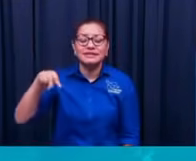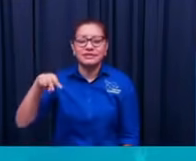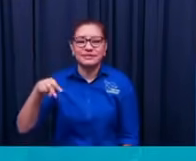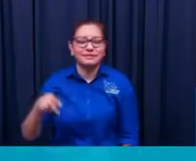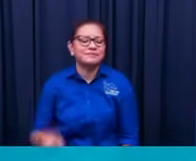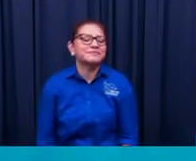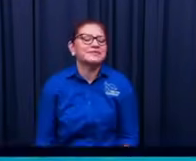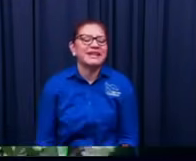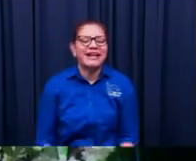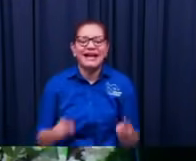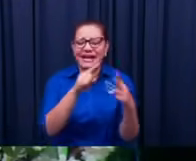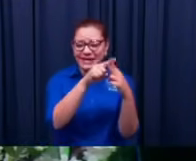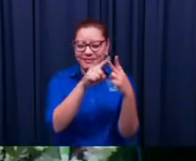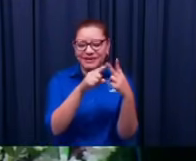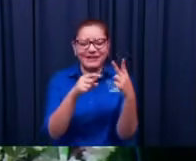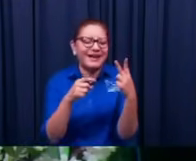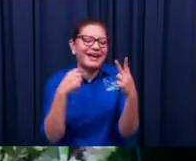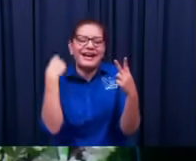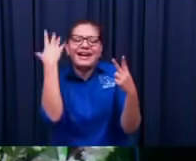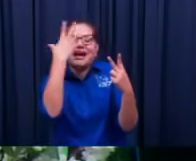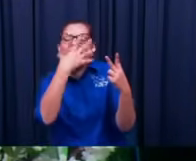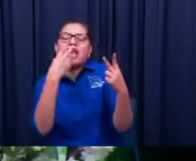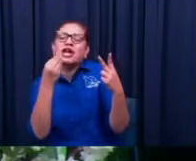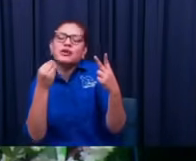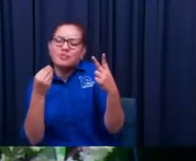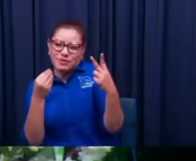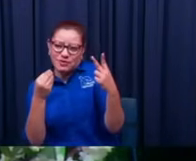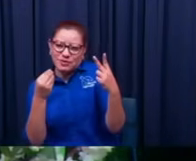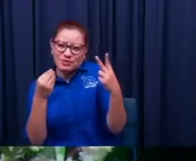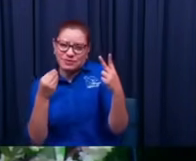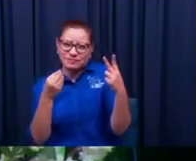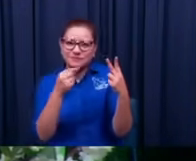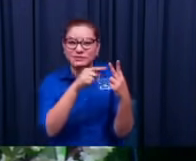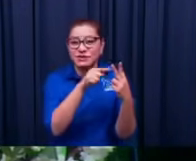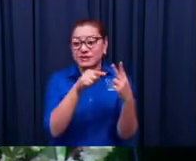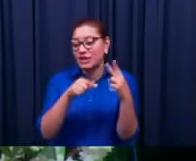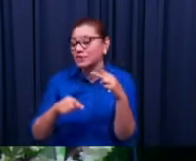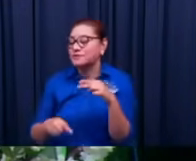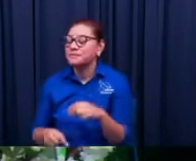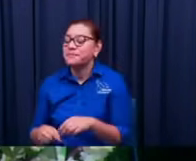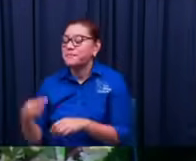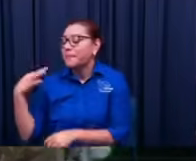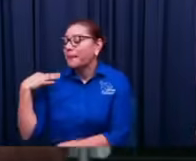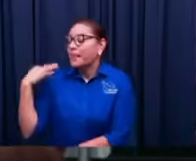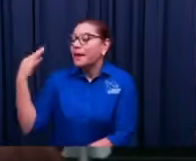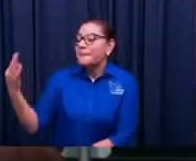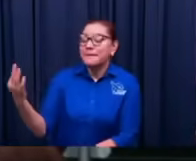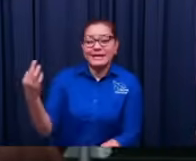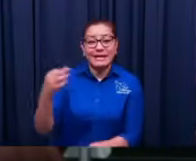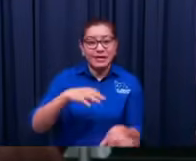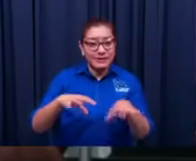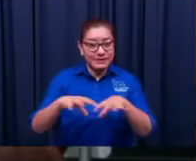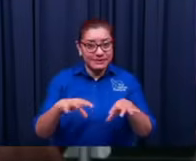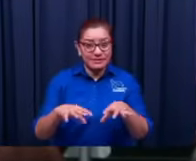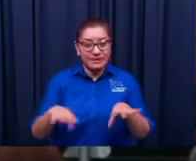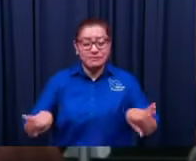mira, a veces uno va, lo invitan a uno, venga a dar una plática matrimonial, a un retiro